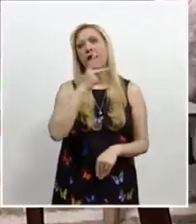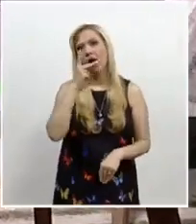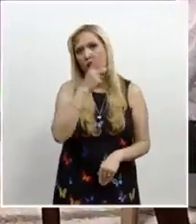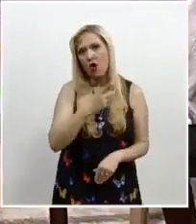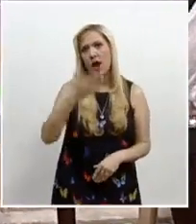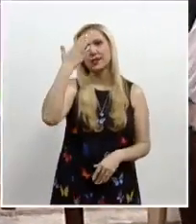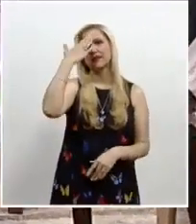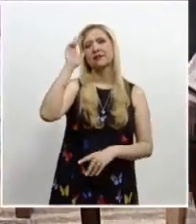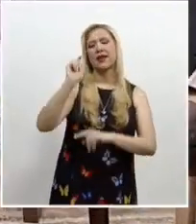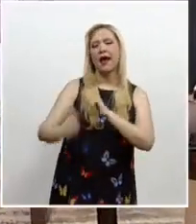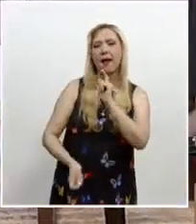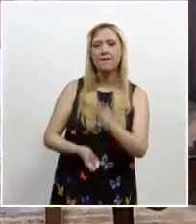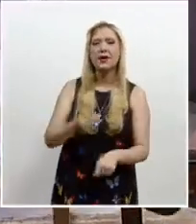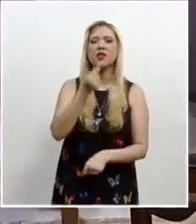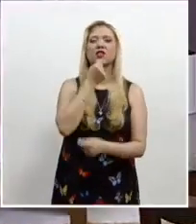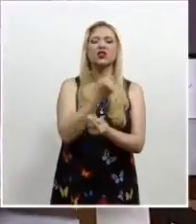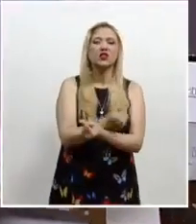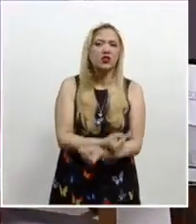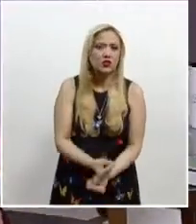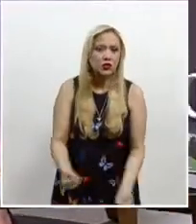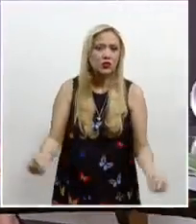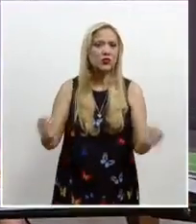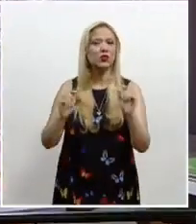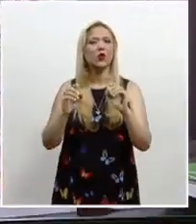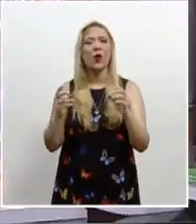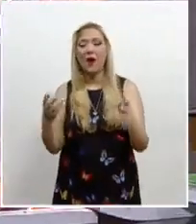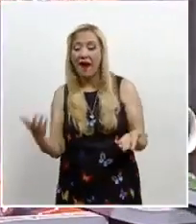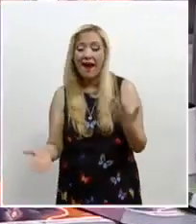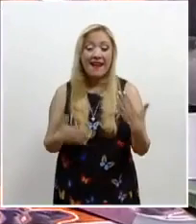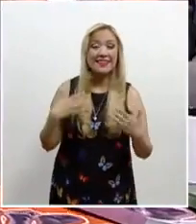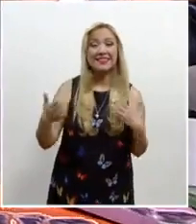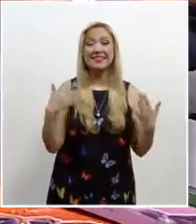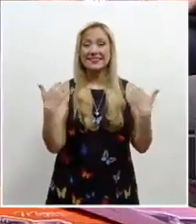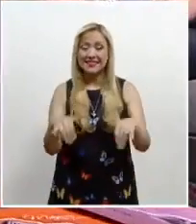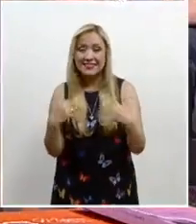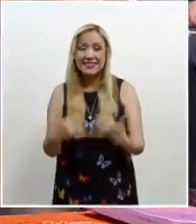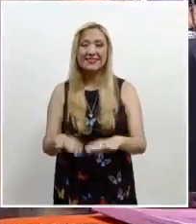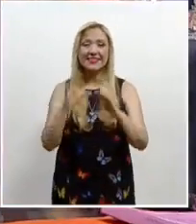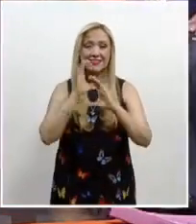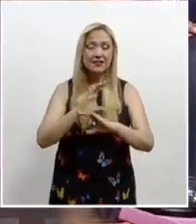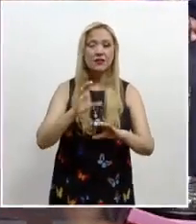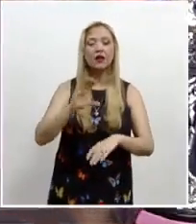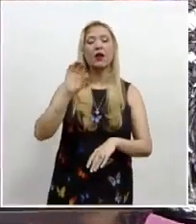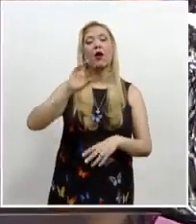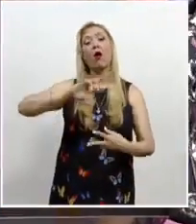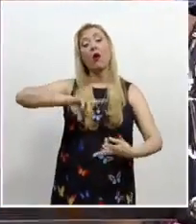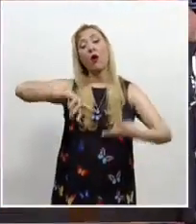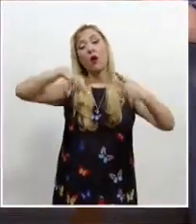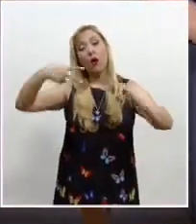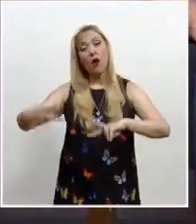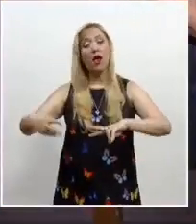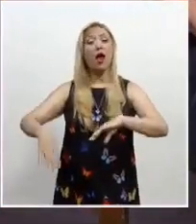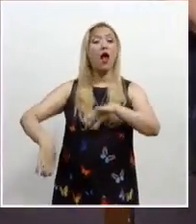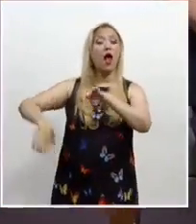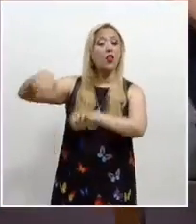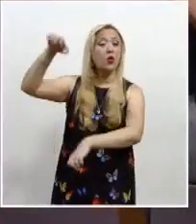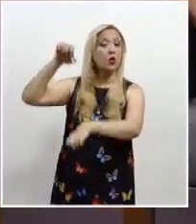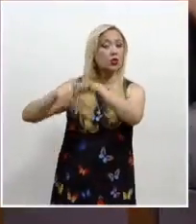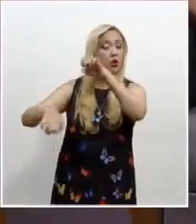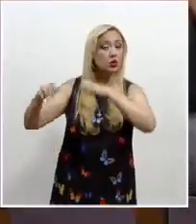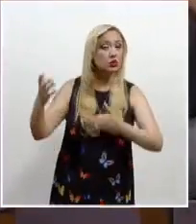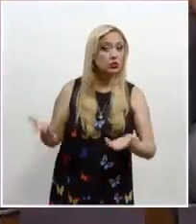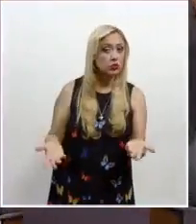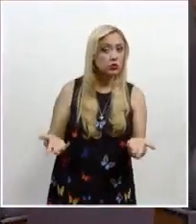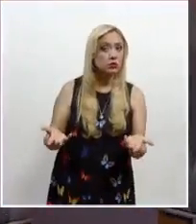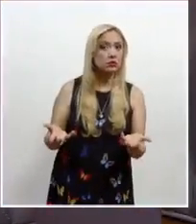que saben cuidar, tratar, estimular a los niños, o en el caso de los adultos mayores, tal vez